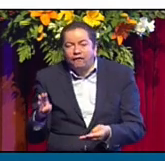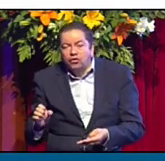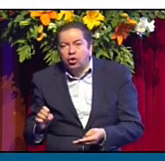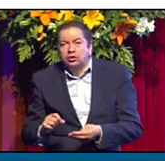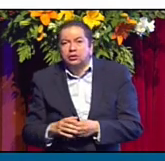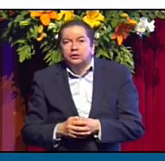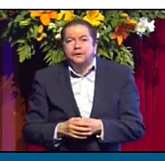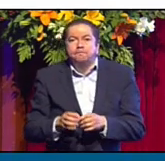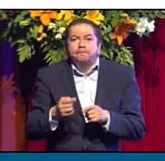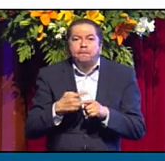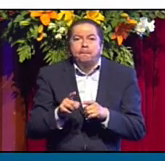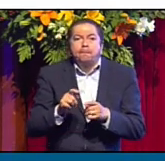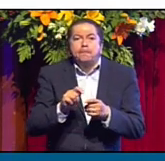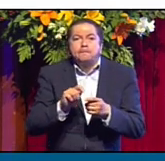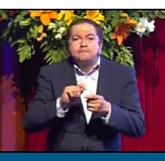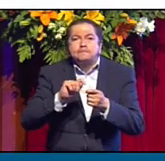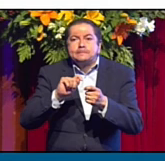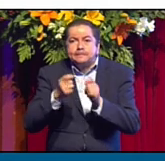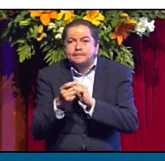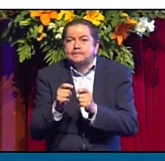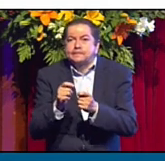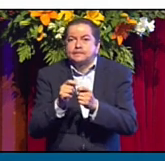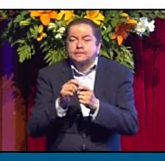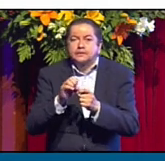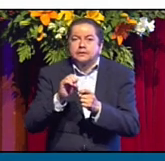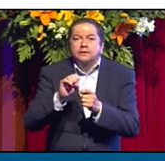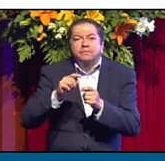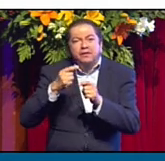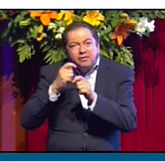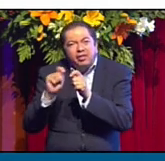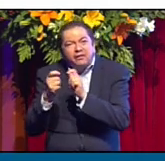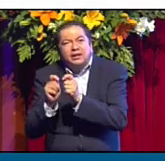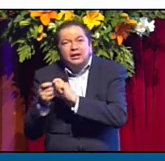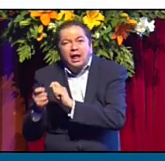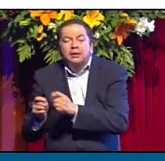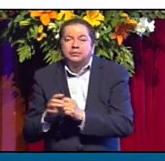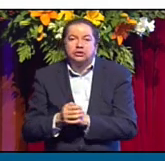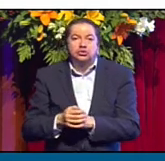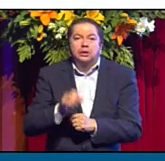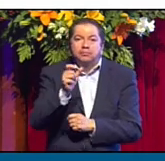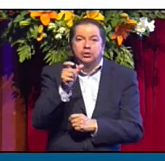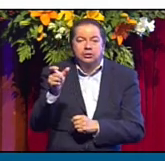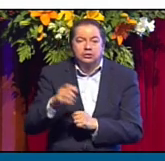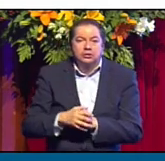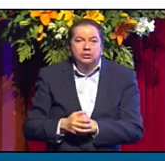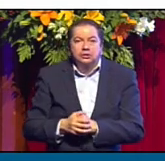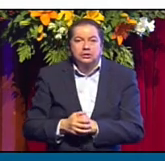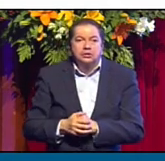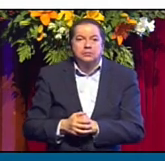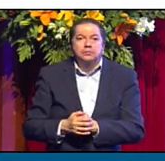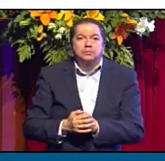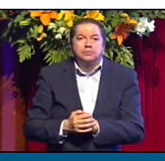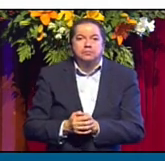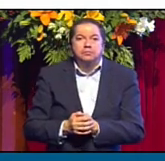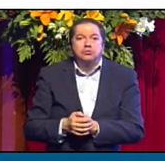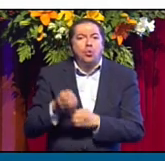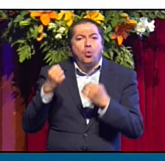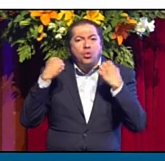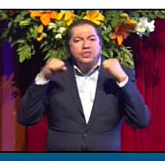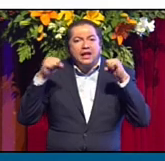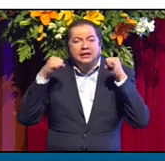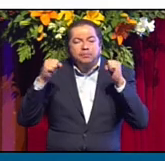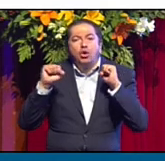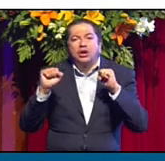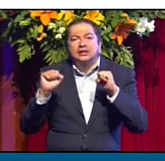para bochas adaptadas, para judo. ¿Y por qué no? Bueno, el Golbon es un deporte